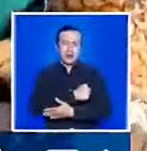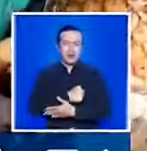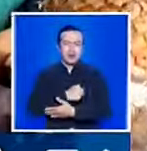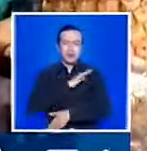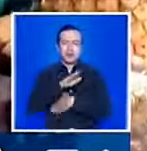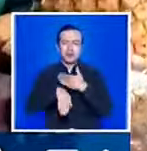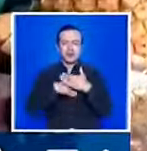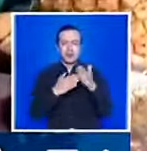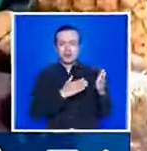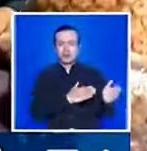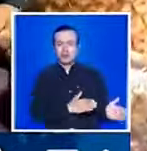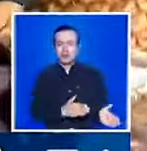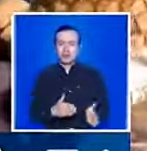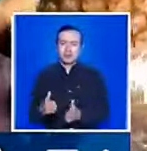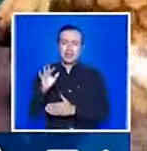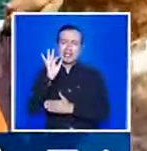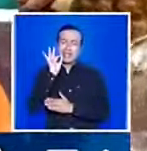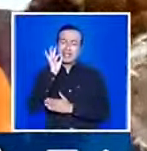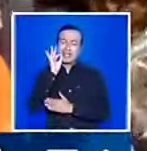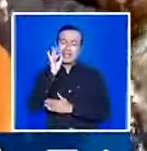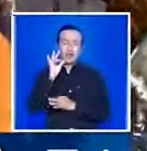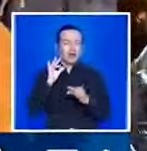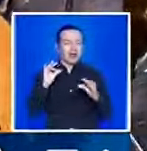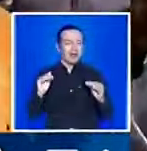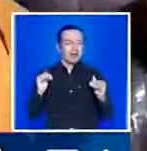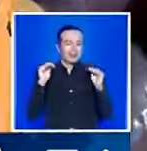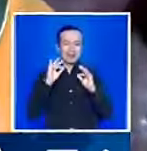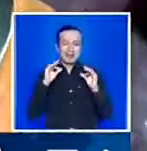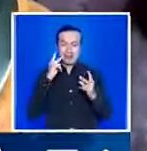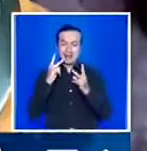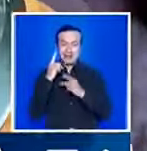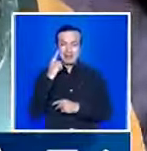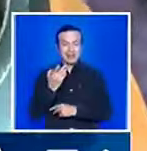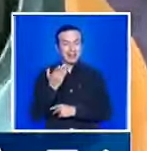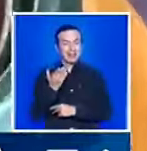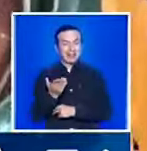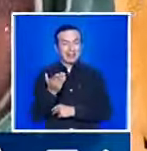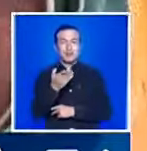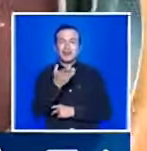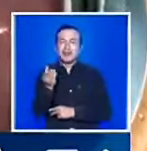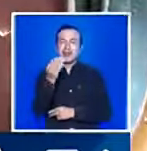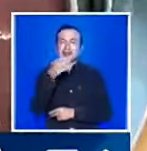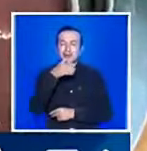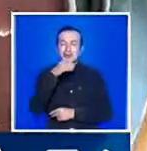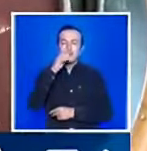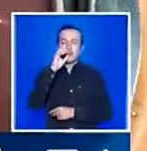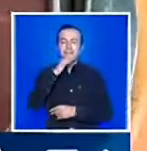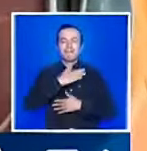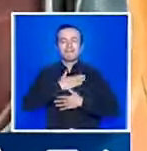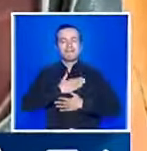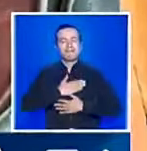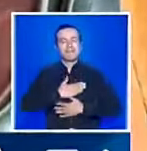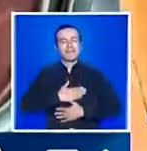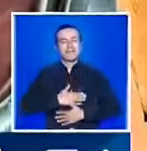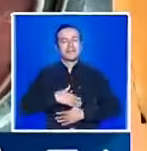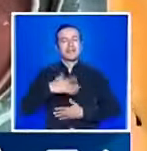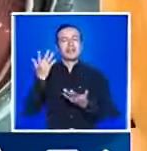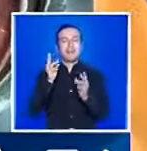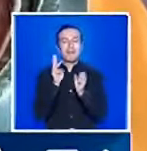los ingredientes frescos y de primera calidad, como ustedes pueden ver, para que saboreen la colada morada. Tiene la piña,